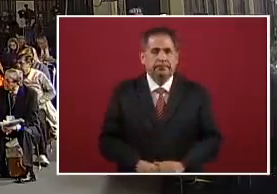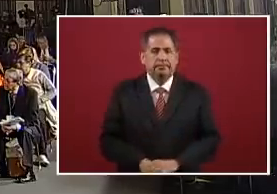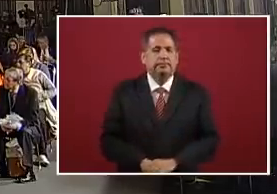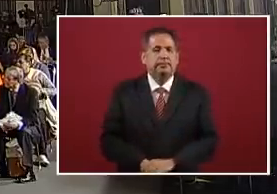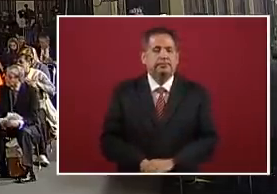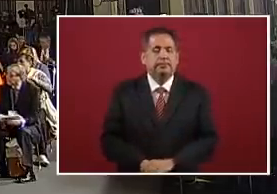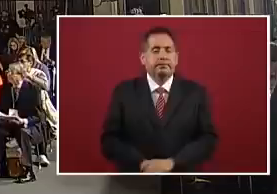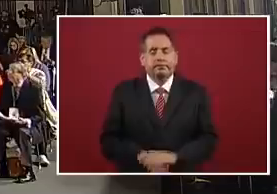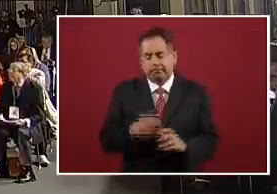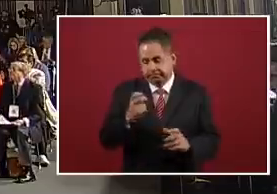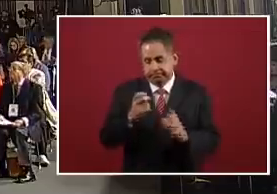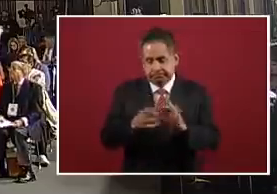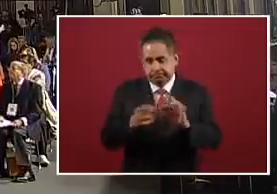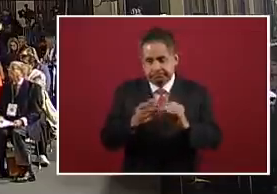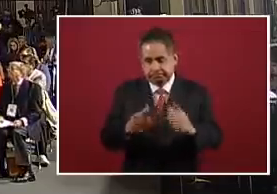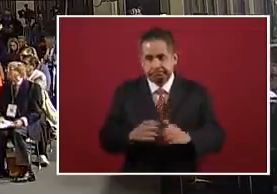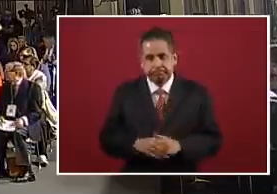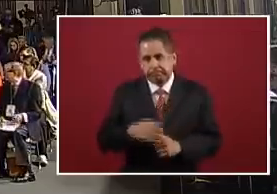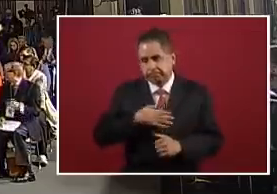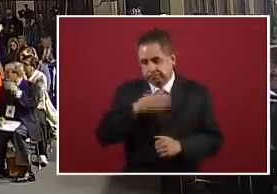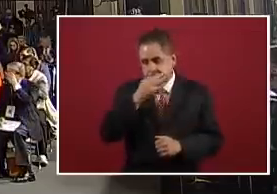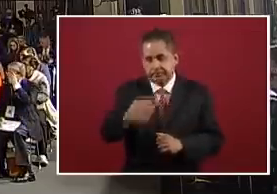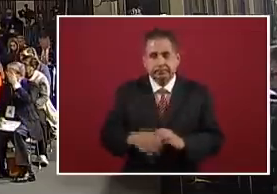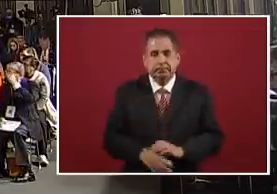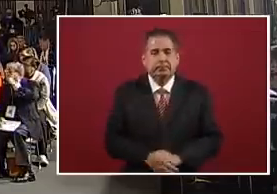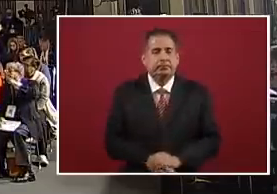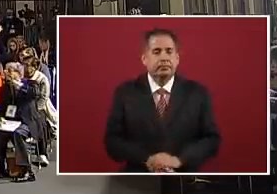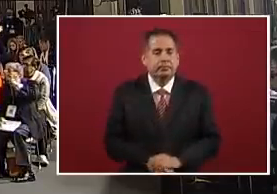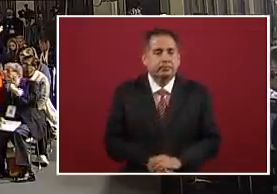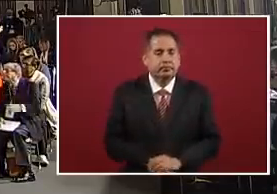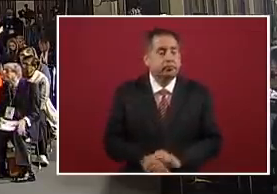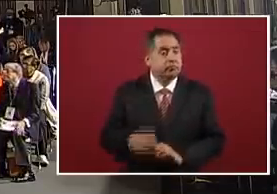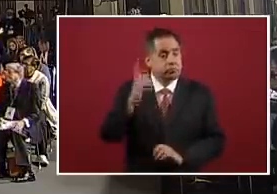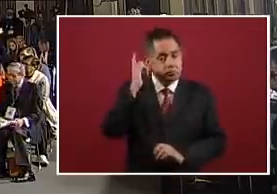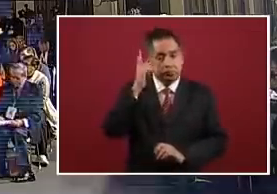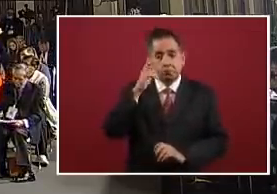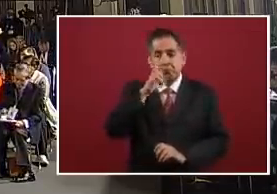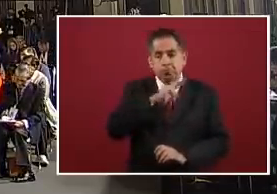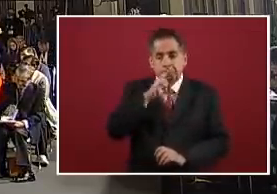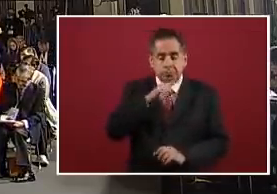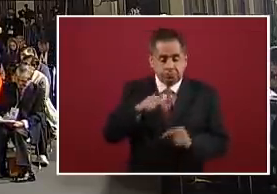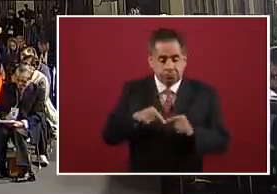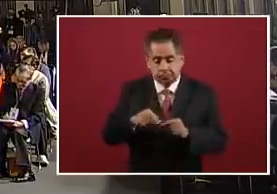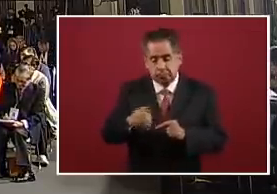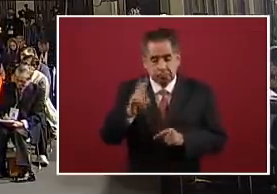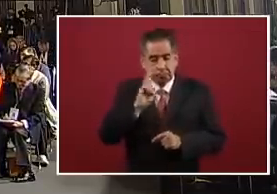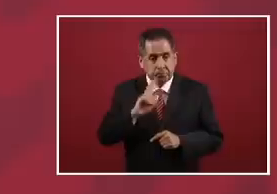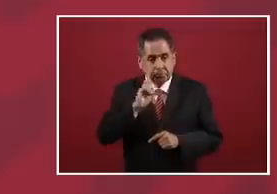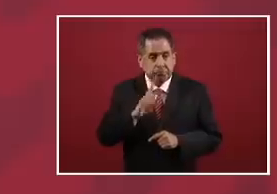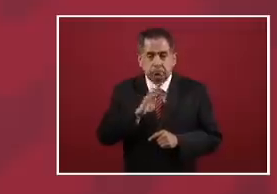Pero eso es lo que puedo decir. Ojalá y pronto ya podamos